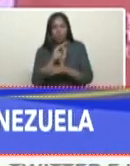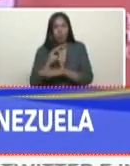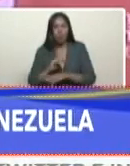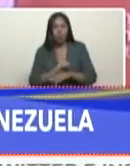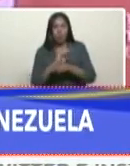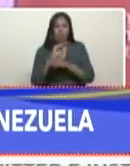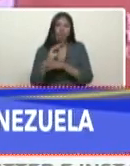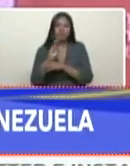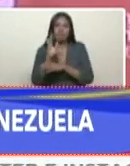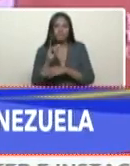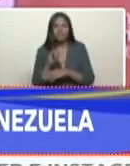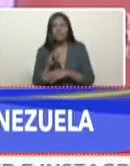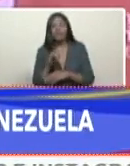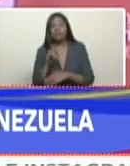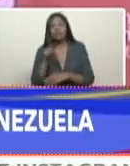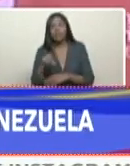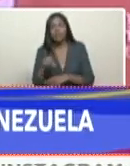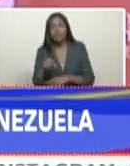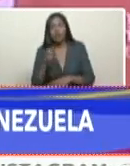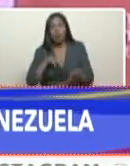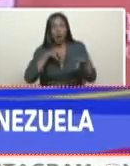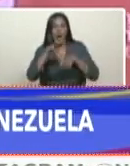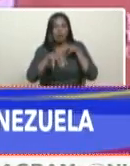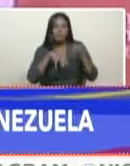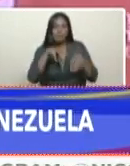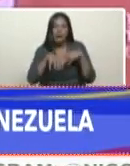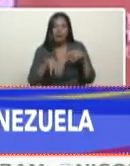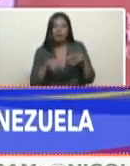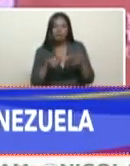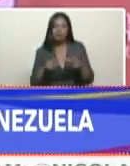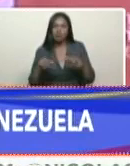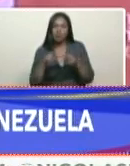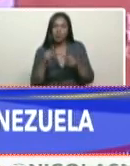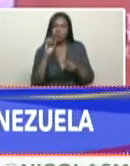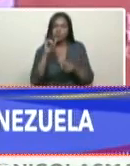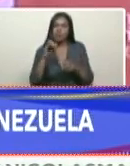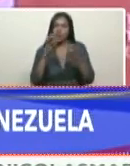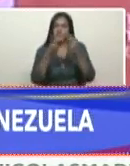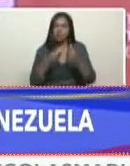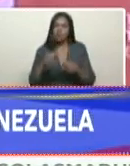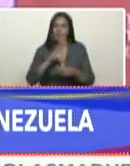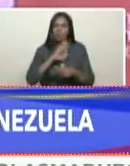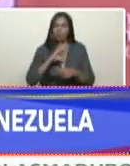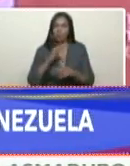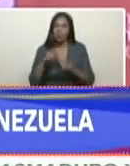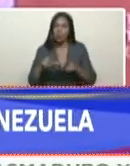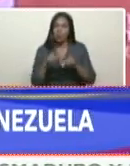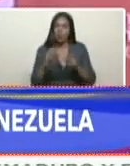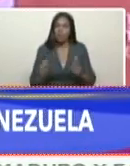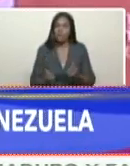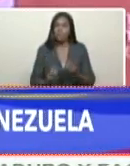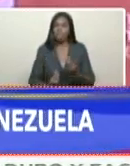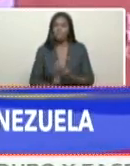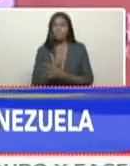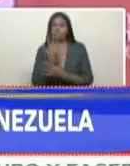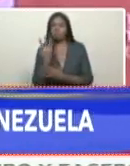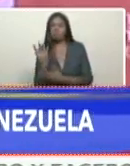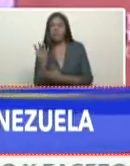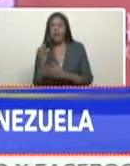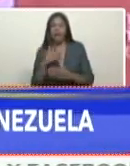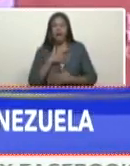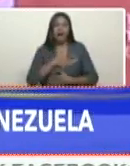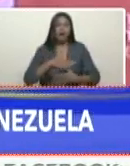animalitos allí en un formato y en una escala de la economía comunal que comienza a satisfacer de